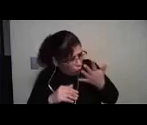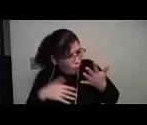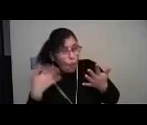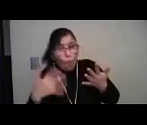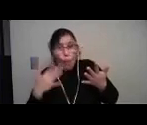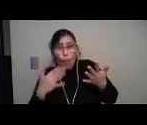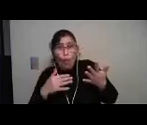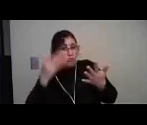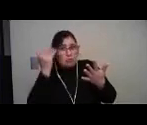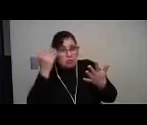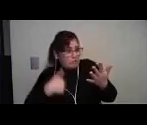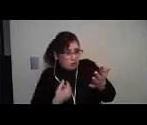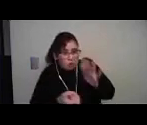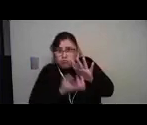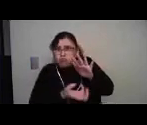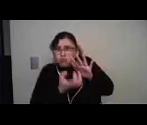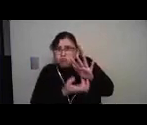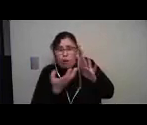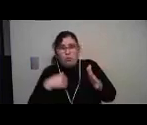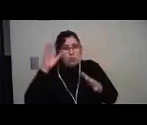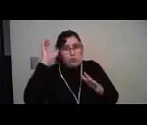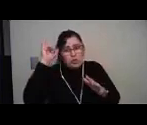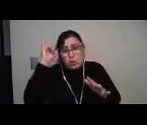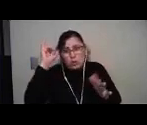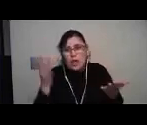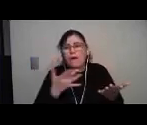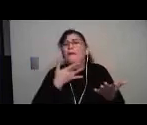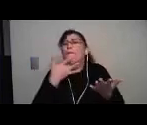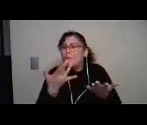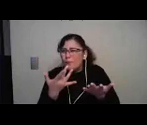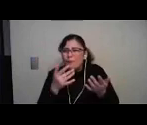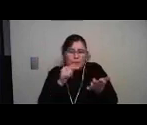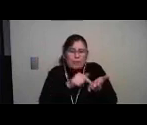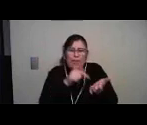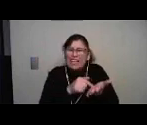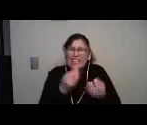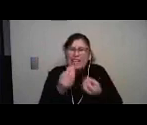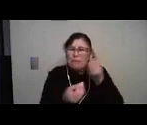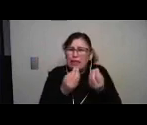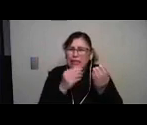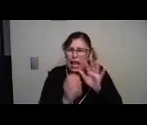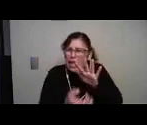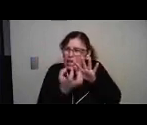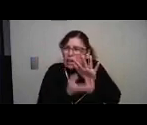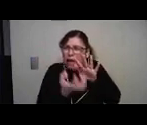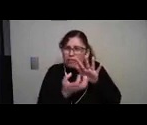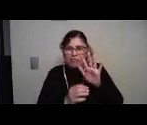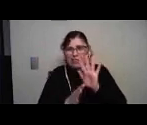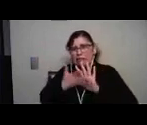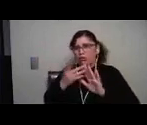se ujú. refiere las complicaciones que puede tener una persona con este tipo de enfermedad, ¿ok? Ah, ya, entiendo.